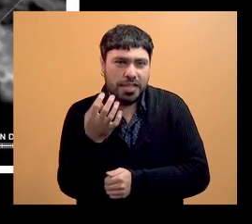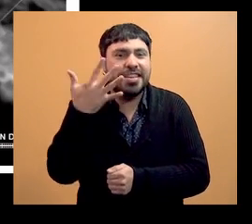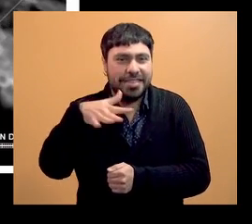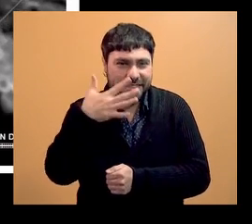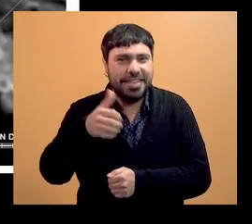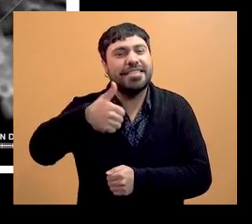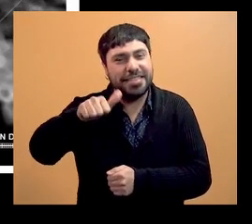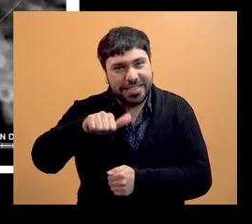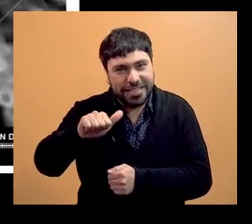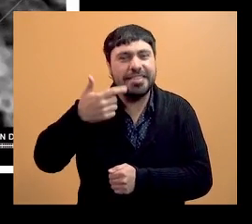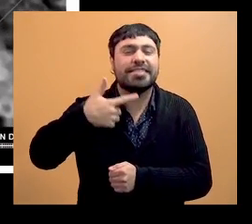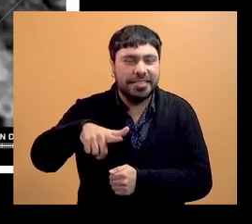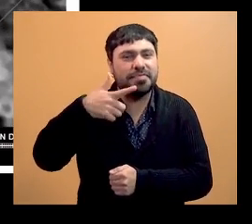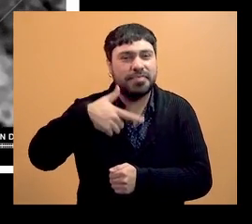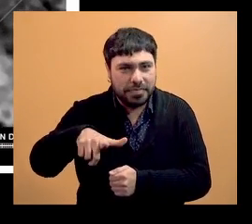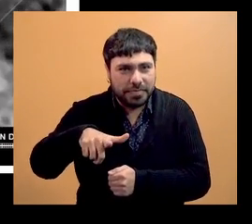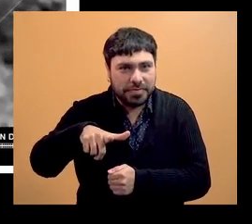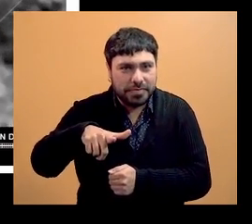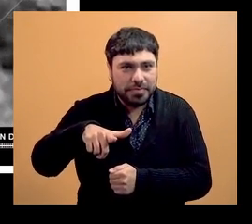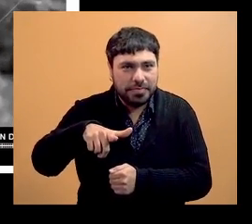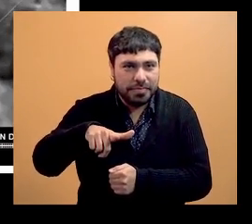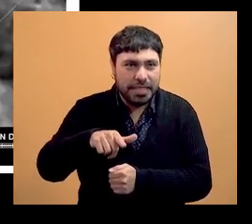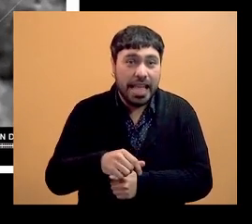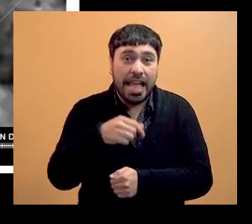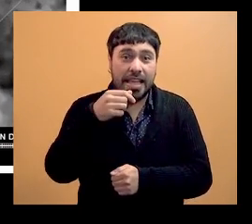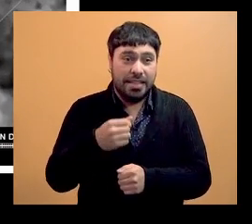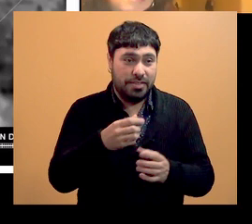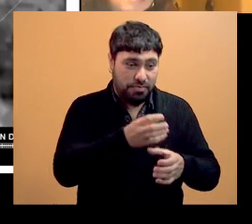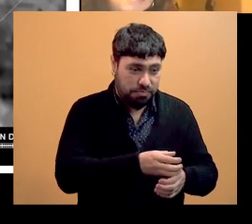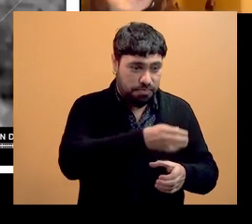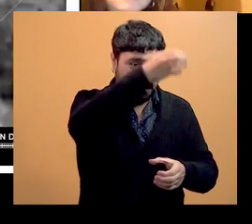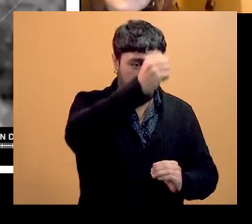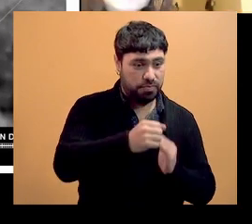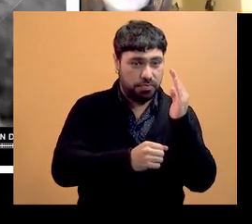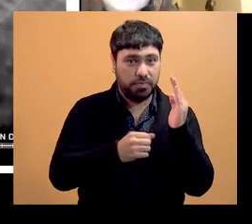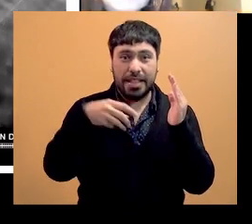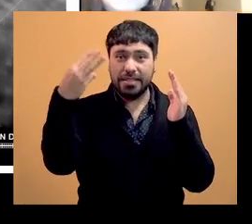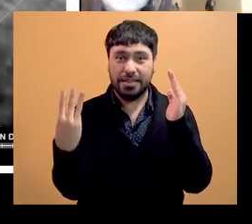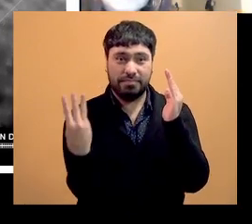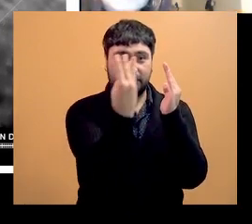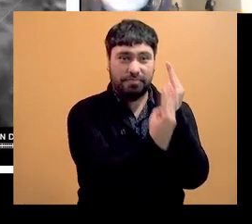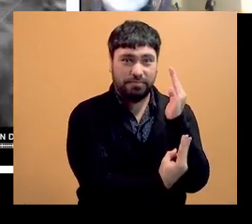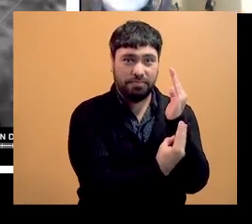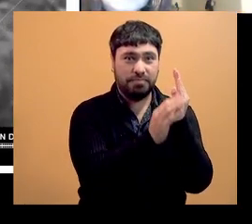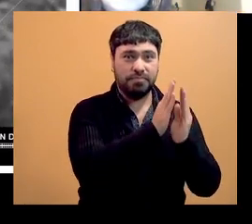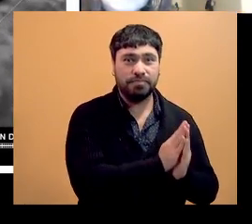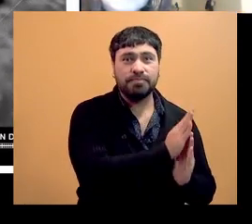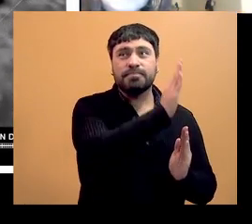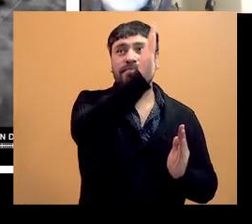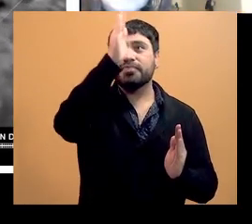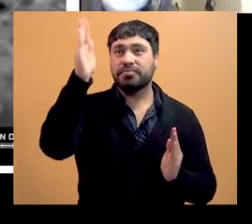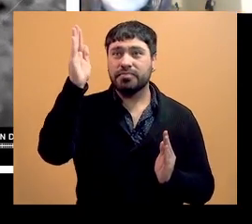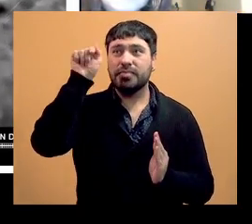cada uno, 3 astronautas hasta la Luna, siempre uno orbitando, y 2 bajaron a la superficie lunar, por lo tanto un total de